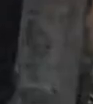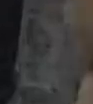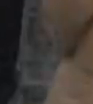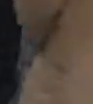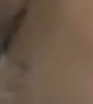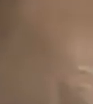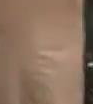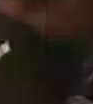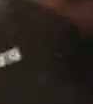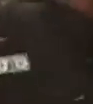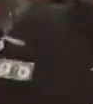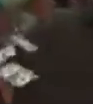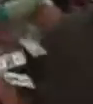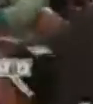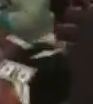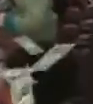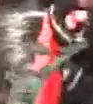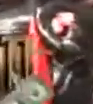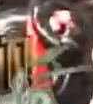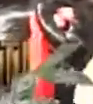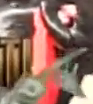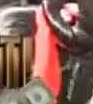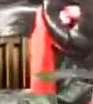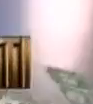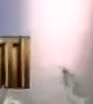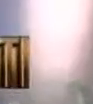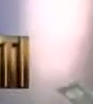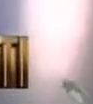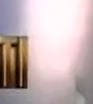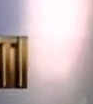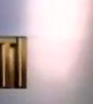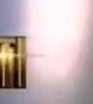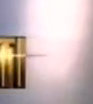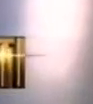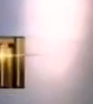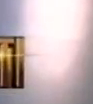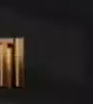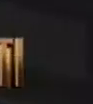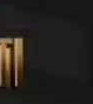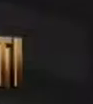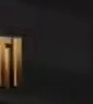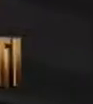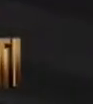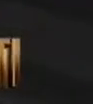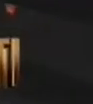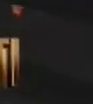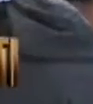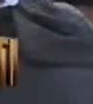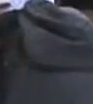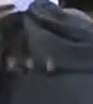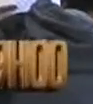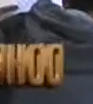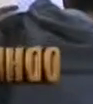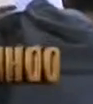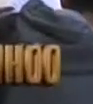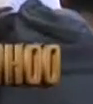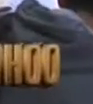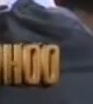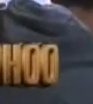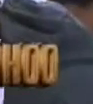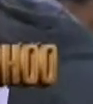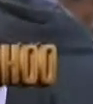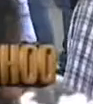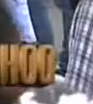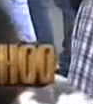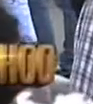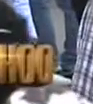mañana, 11 de febrero, a partir de las 9 de la mañana. Así es que no lo olvide, $10,000 podrán ser absolutamente suyos.